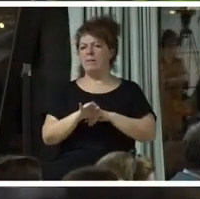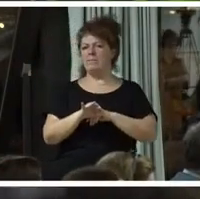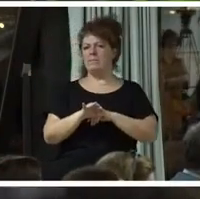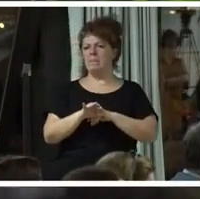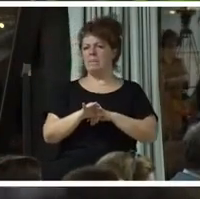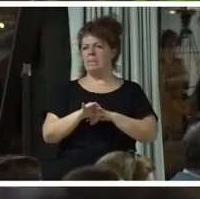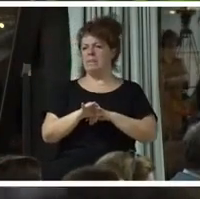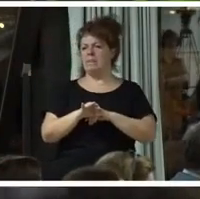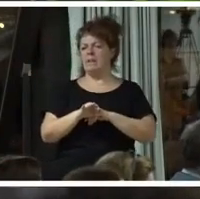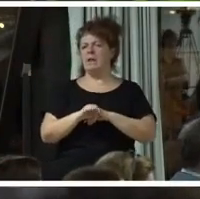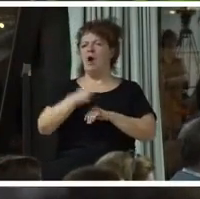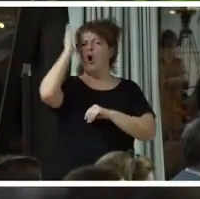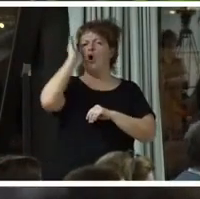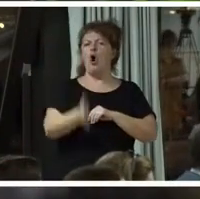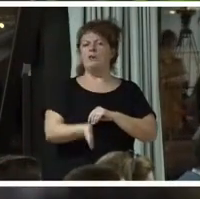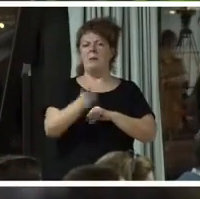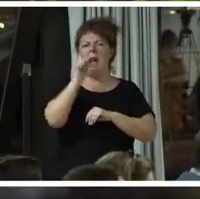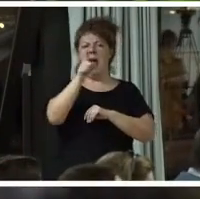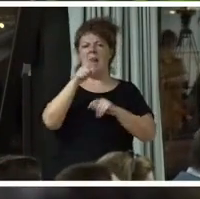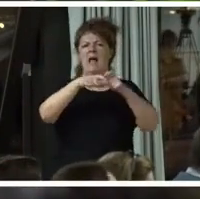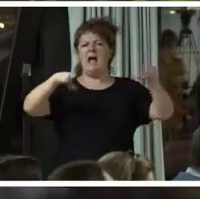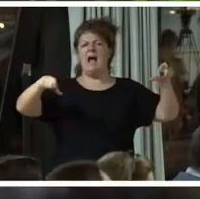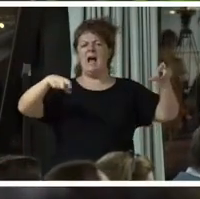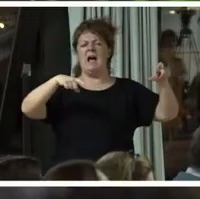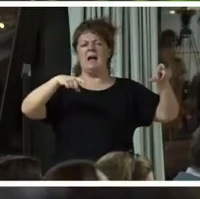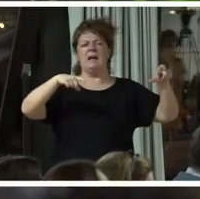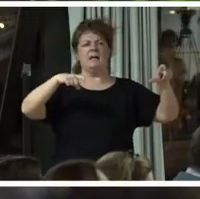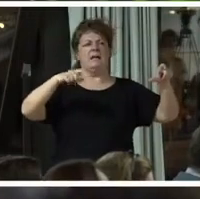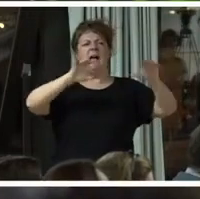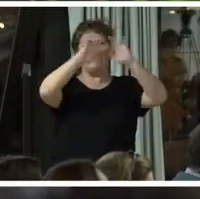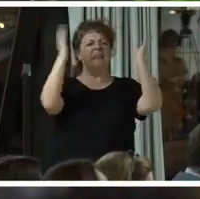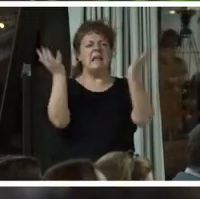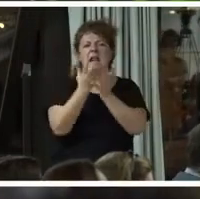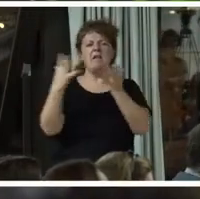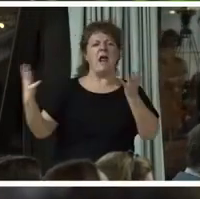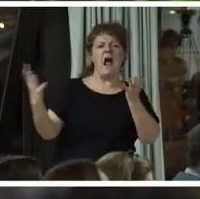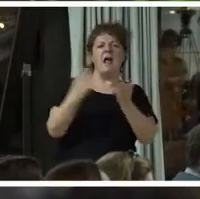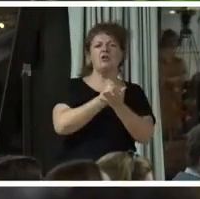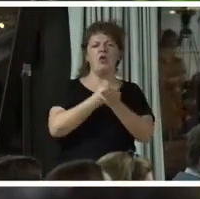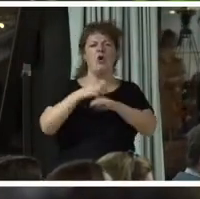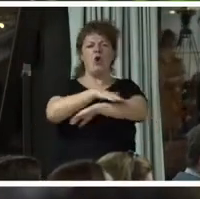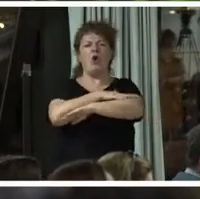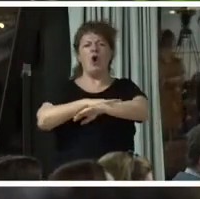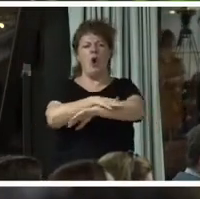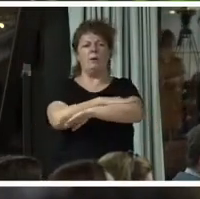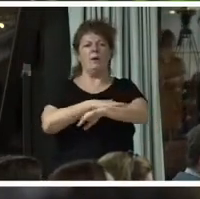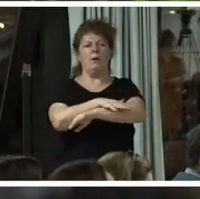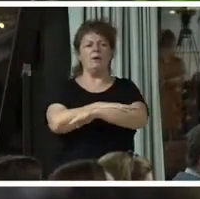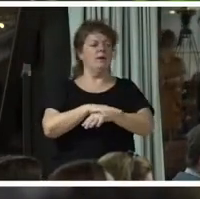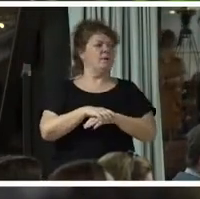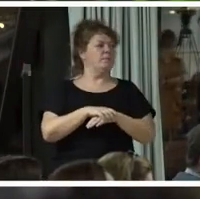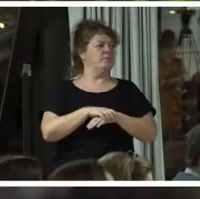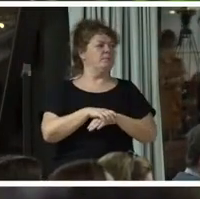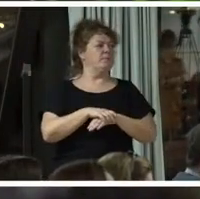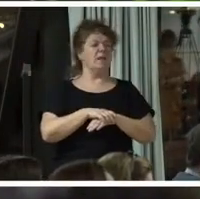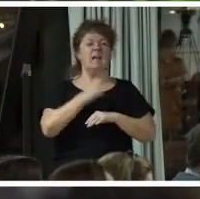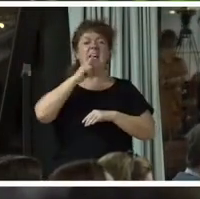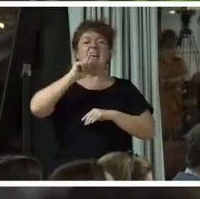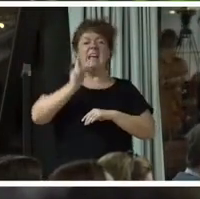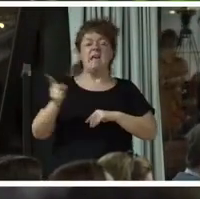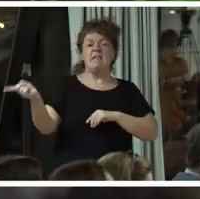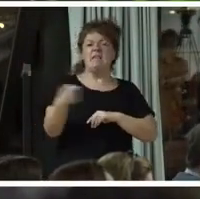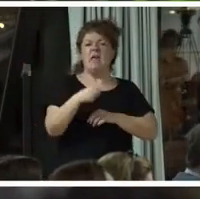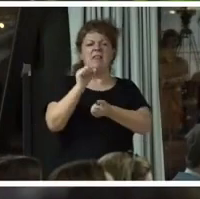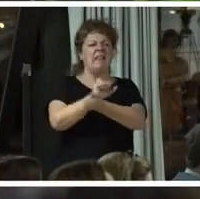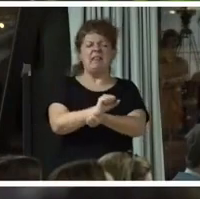llevar a la Corte Penal Internacional a todo el gobierno en en particular ahora mismo que se dicte una orden de